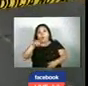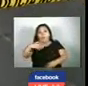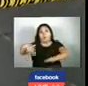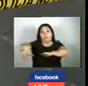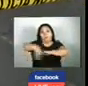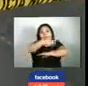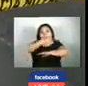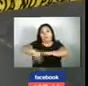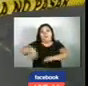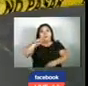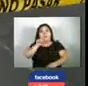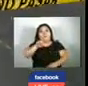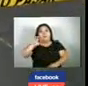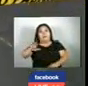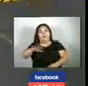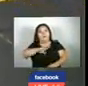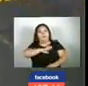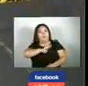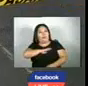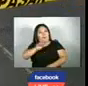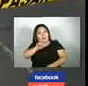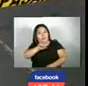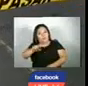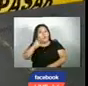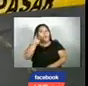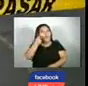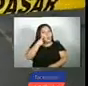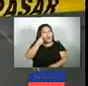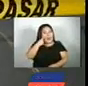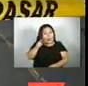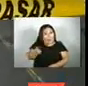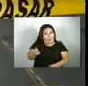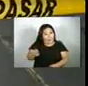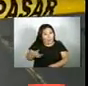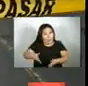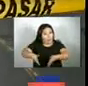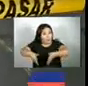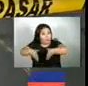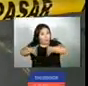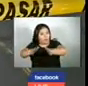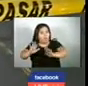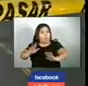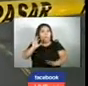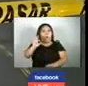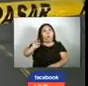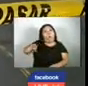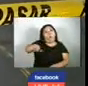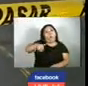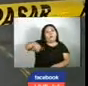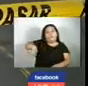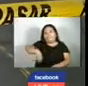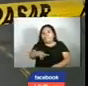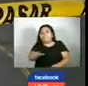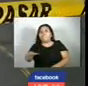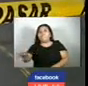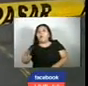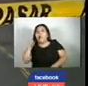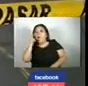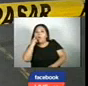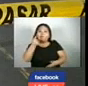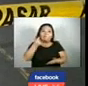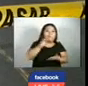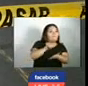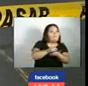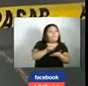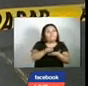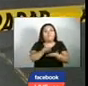calle 15 de Septiembre, así que tenga mucha precaución si usted va a circular por los alrededores, busque una vía alterna porque está procesando la Policía